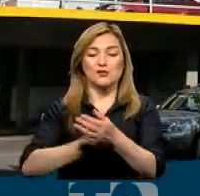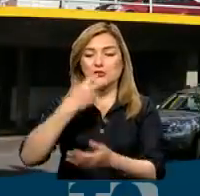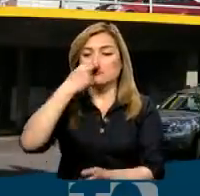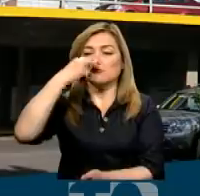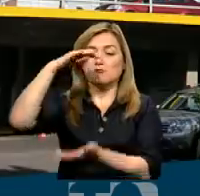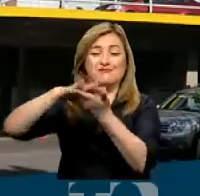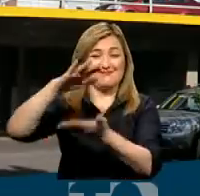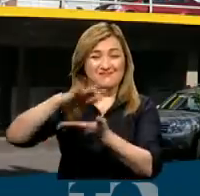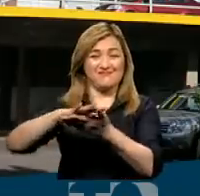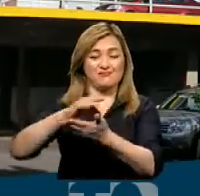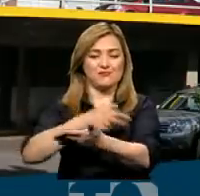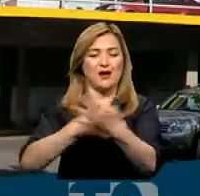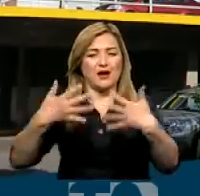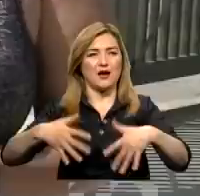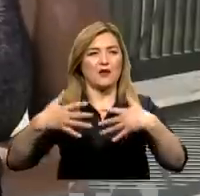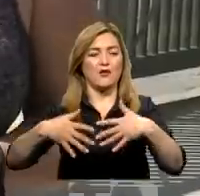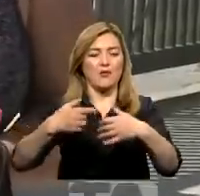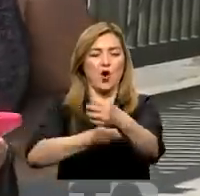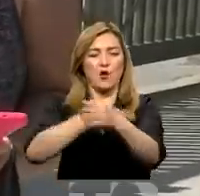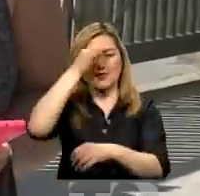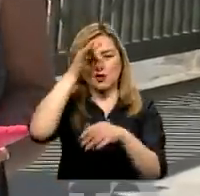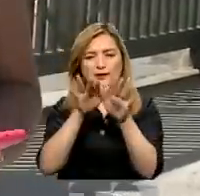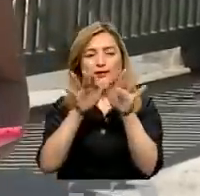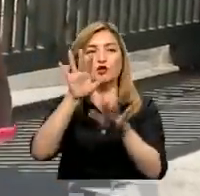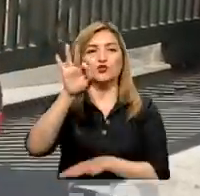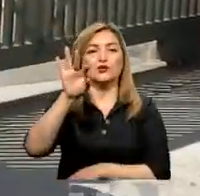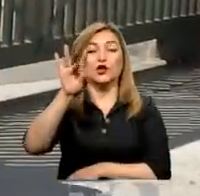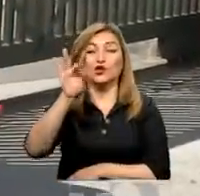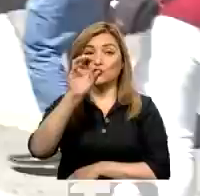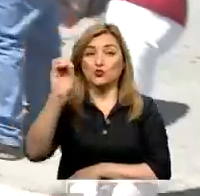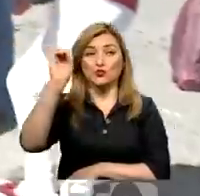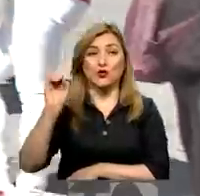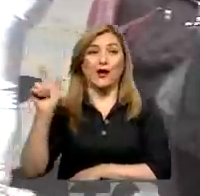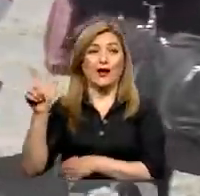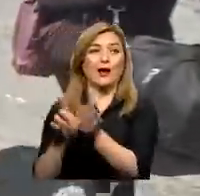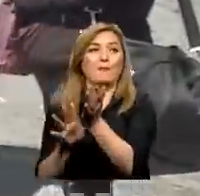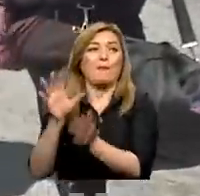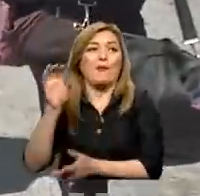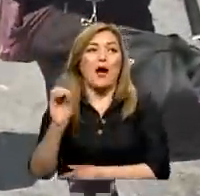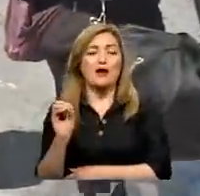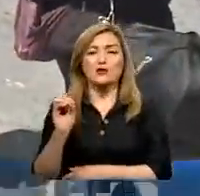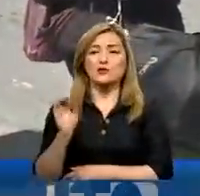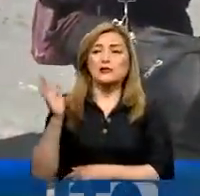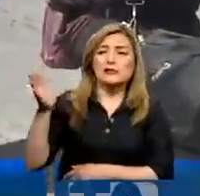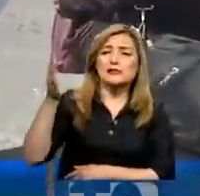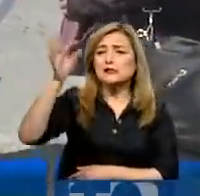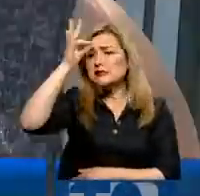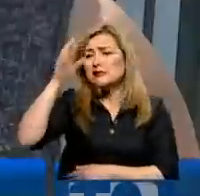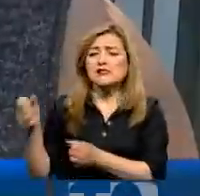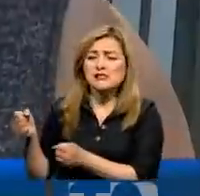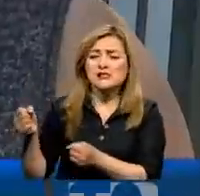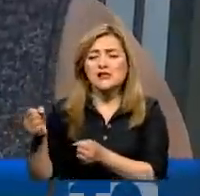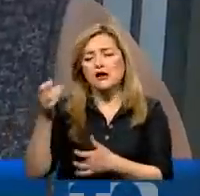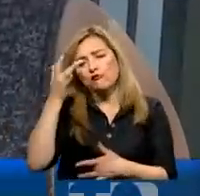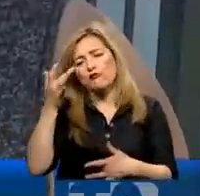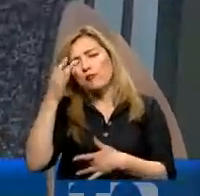del 98% en hospitalización. Rita, por ejemplo, llevó a su hermano hasta este hospital tras recorrer algunas casas de salud.